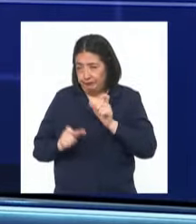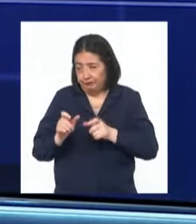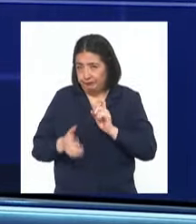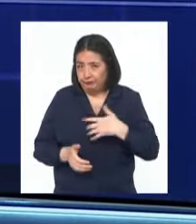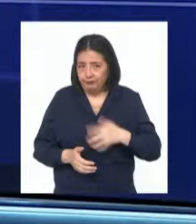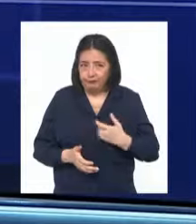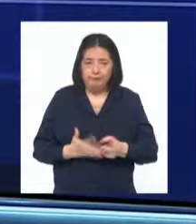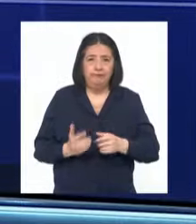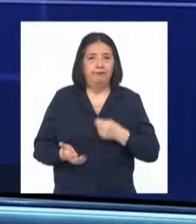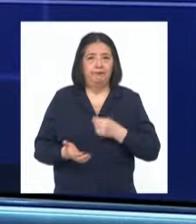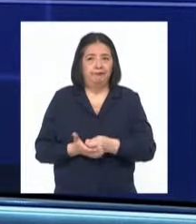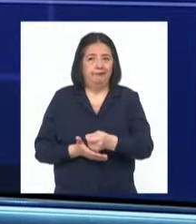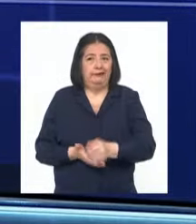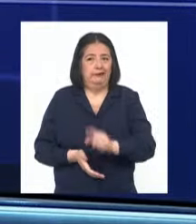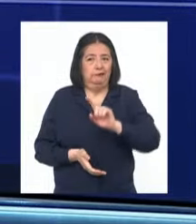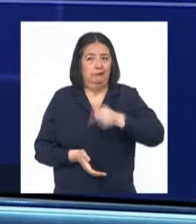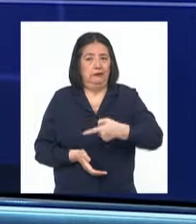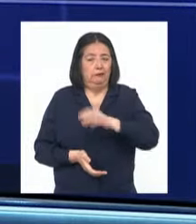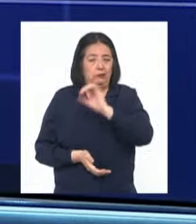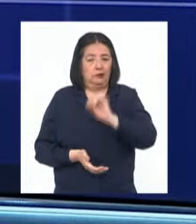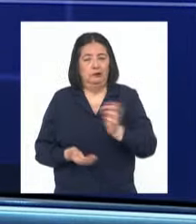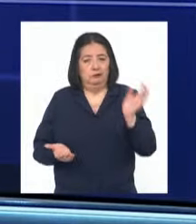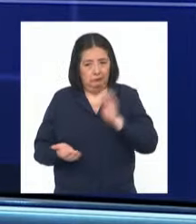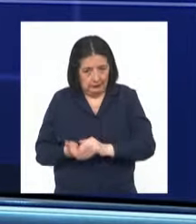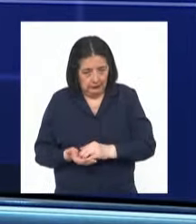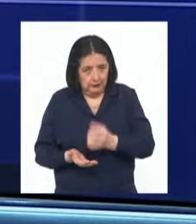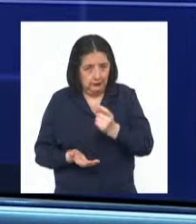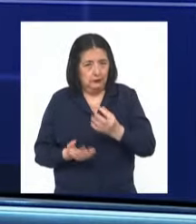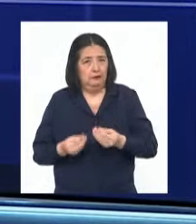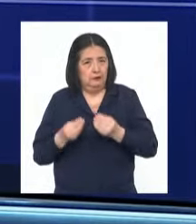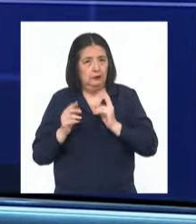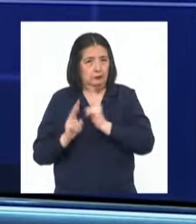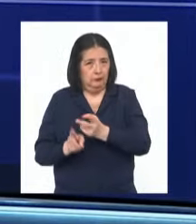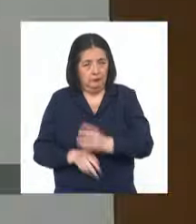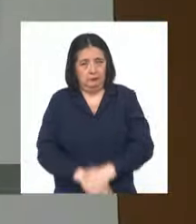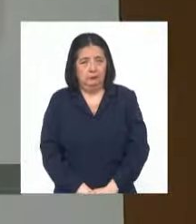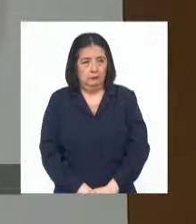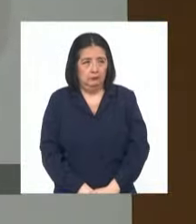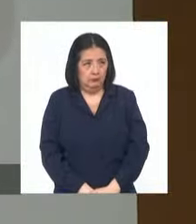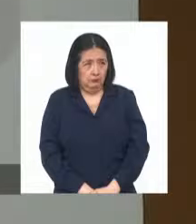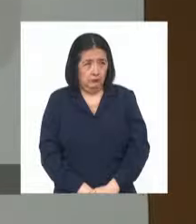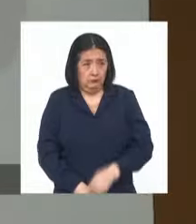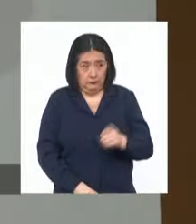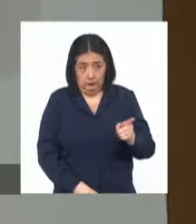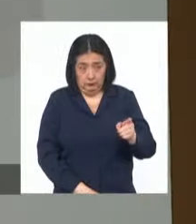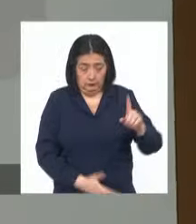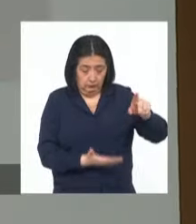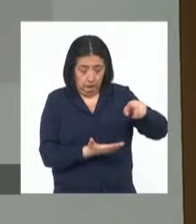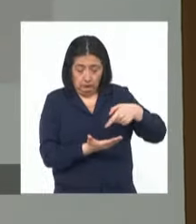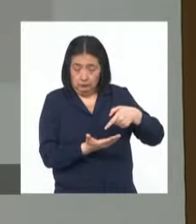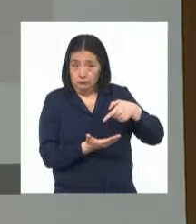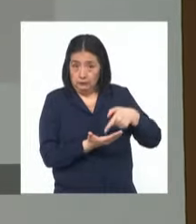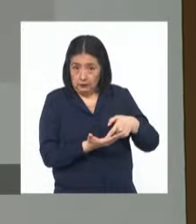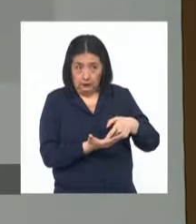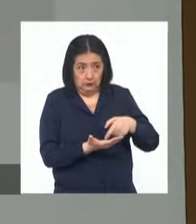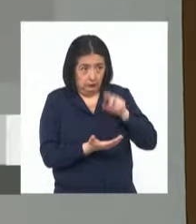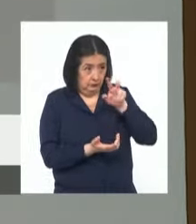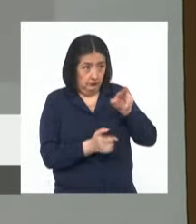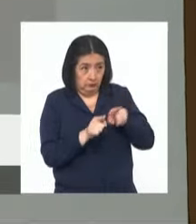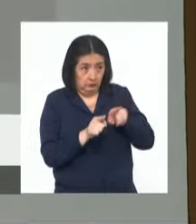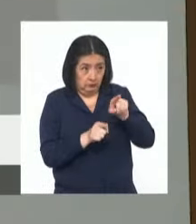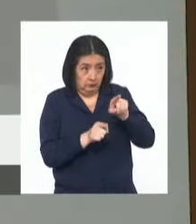pagar hasta 1000% más del monto que se les ofreció. Si usted recibe un mensaje de texto como